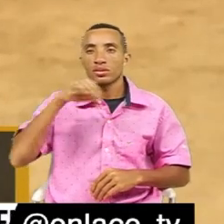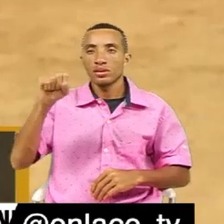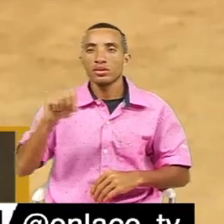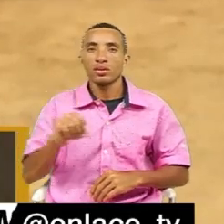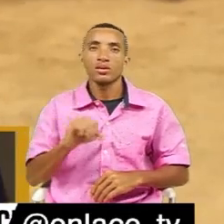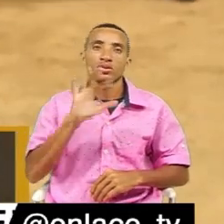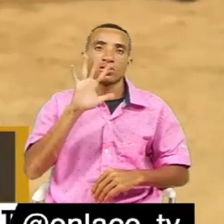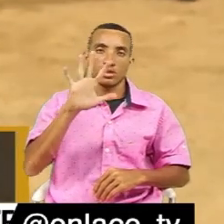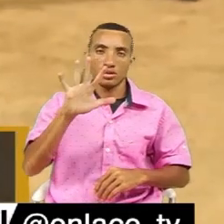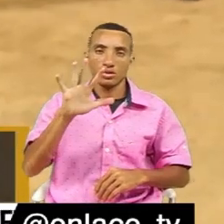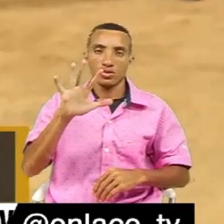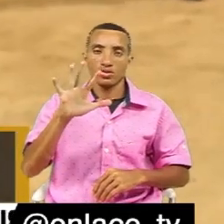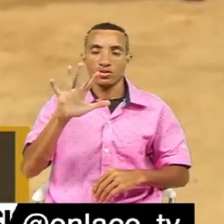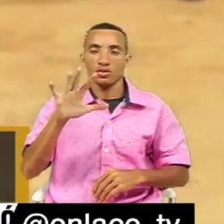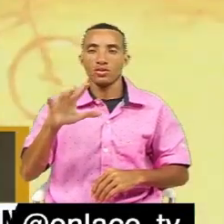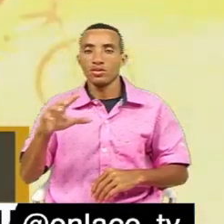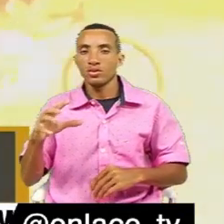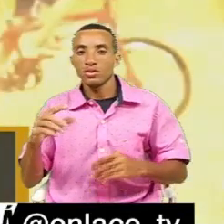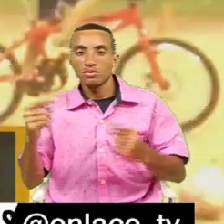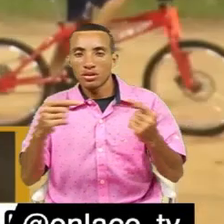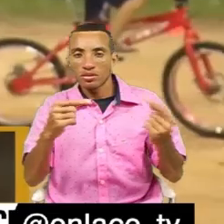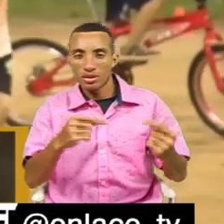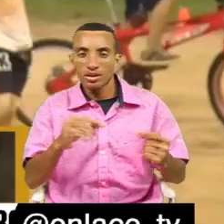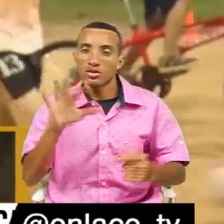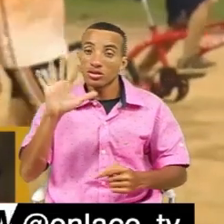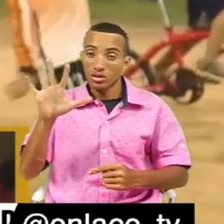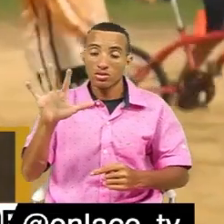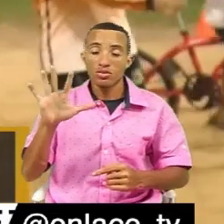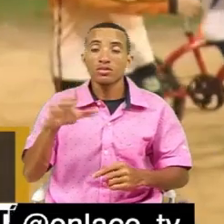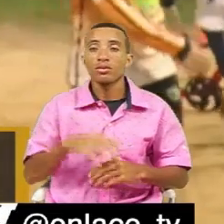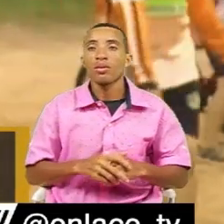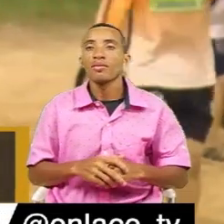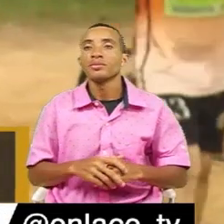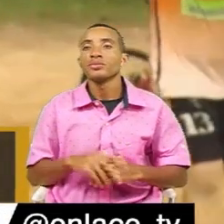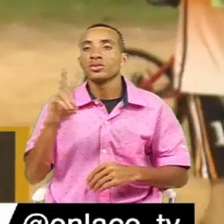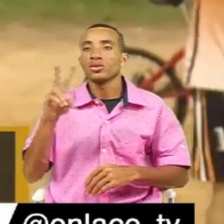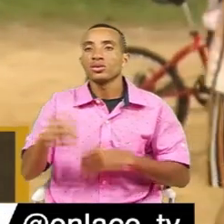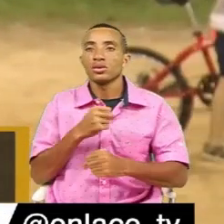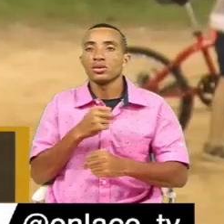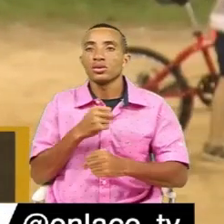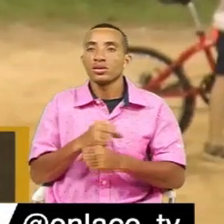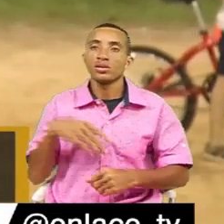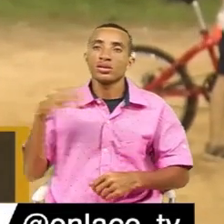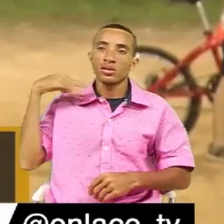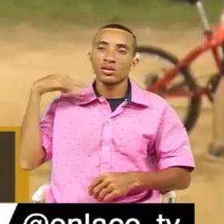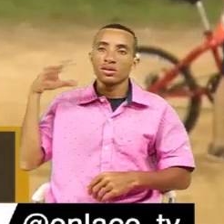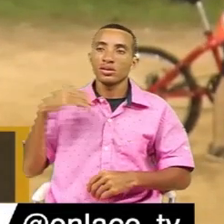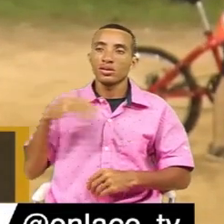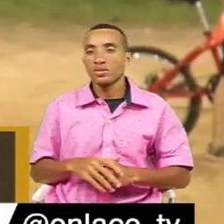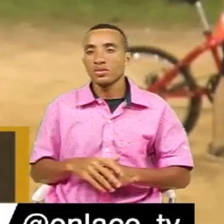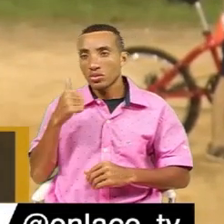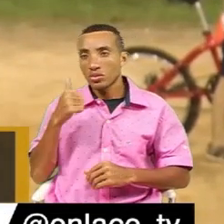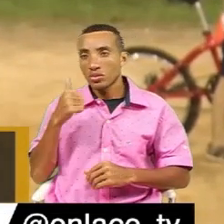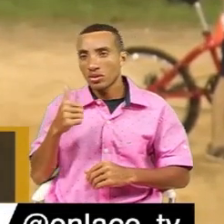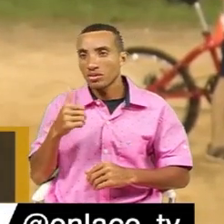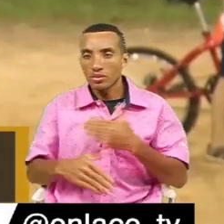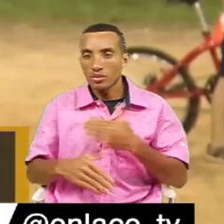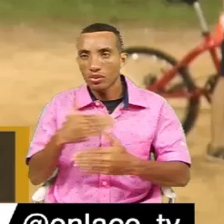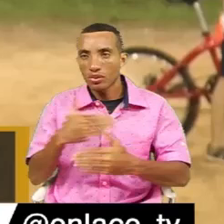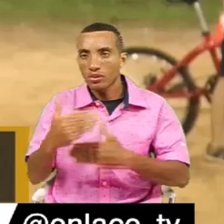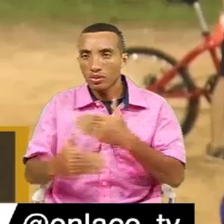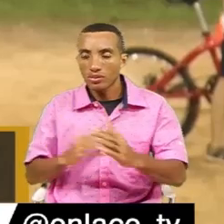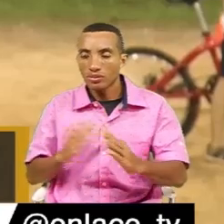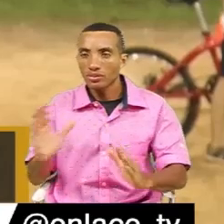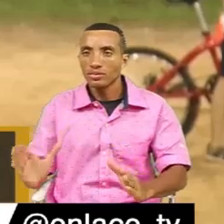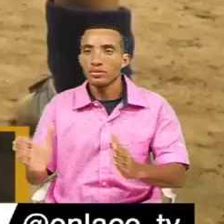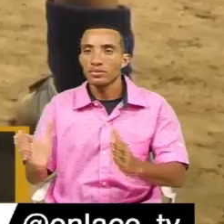5 partidos de 6 y esperamos que quedemos campeones. Yo llevo 2 años y al principio no era que me fuera muy bien, pero he ido poco a poco